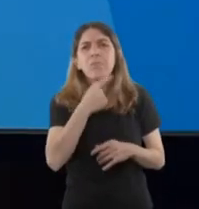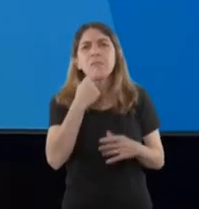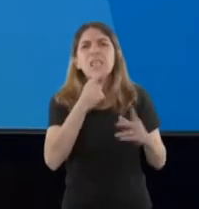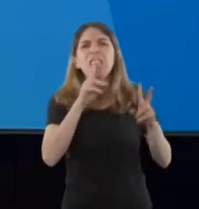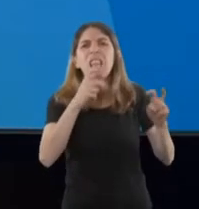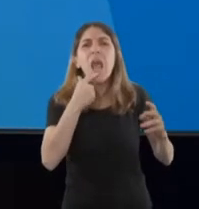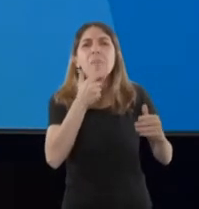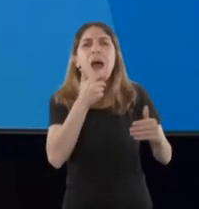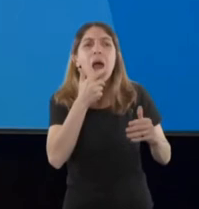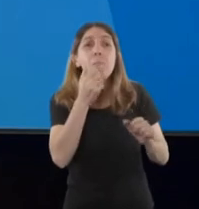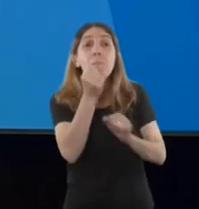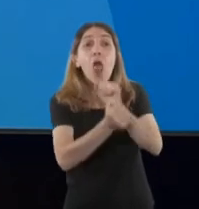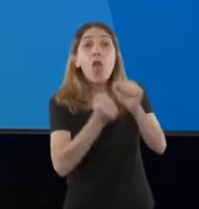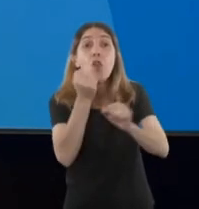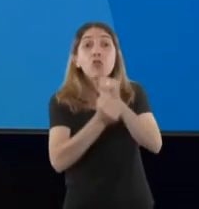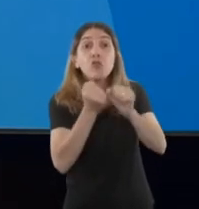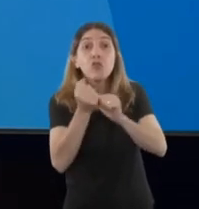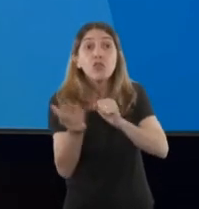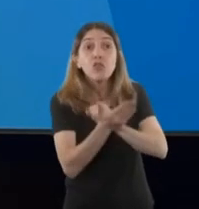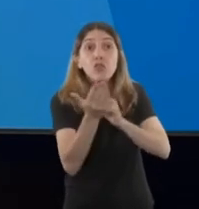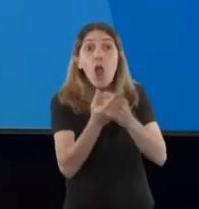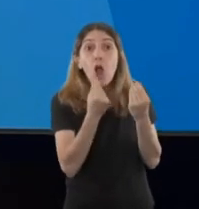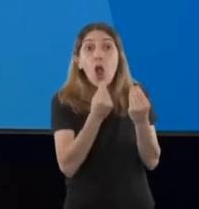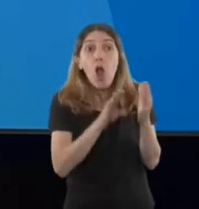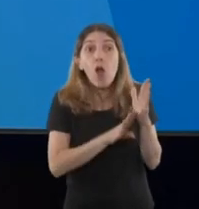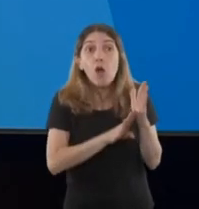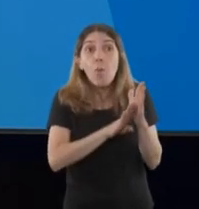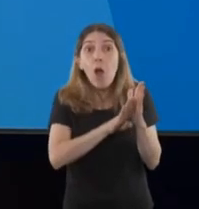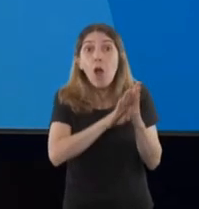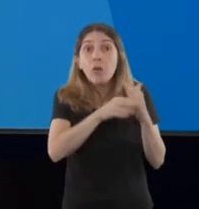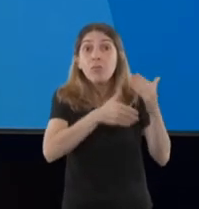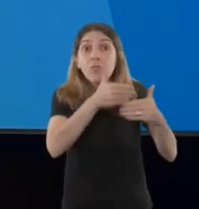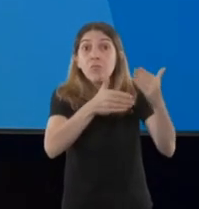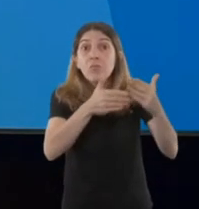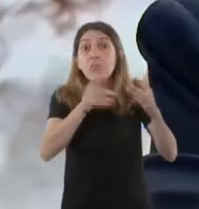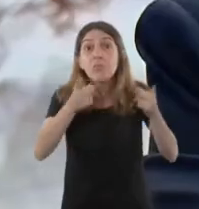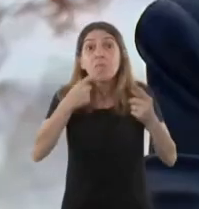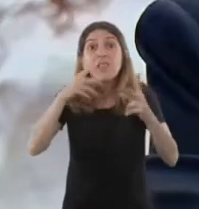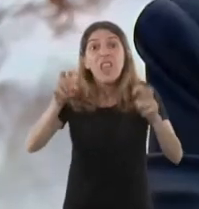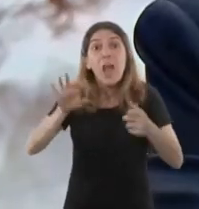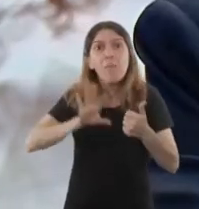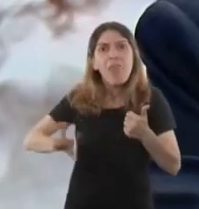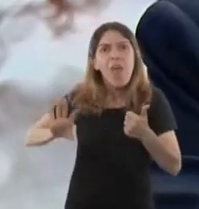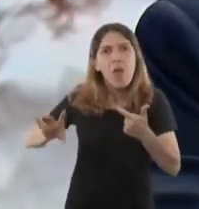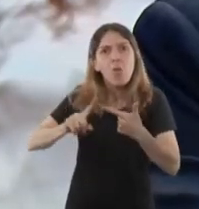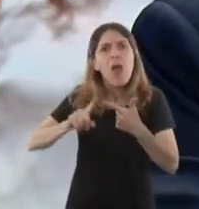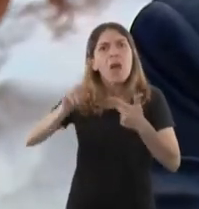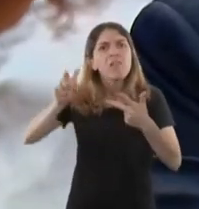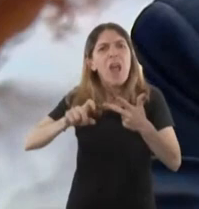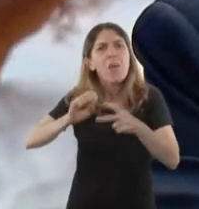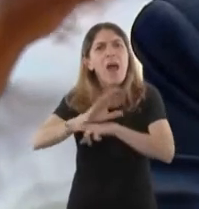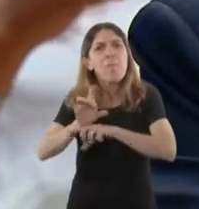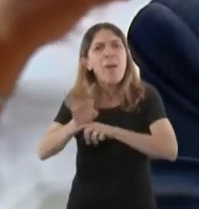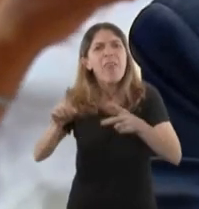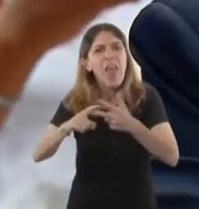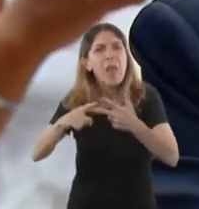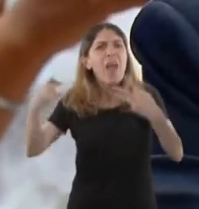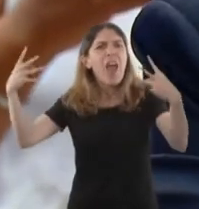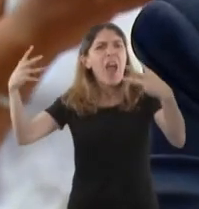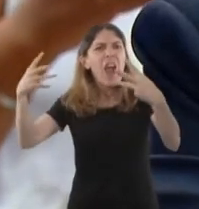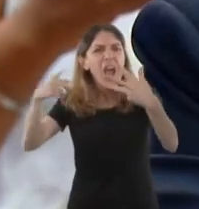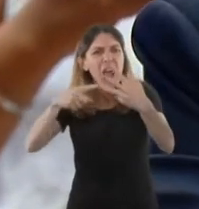desarrollo productivo y la necesidad de superar las crisis de deuda la pandemia la guerra